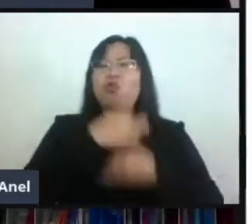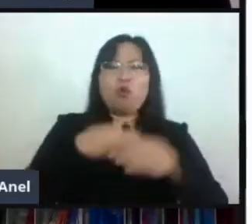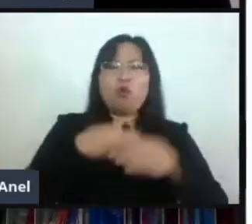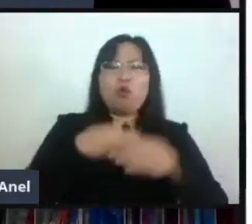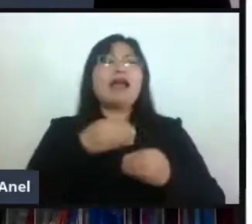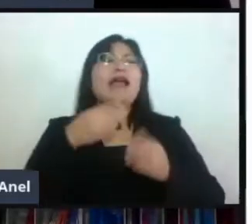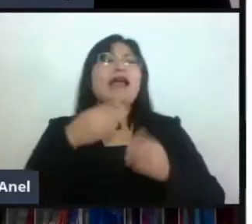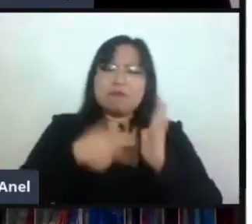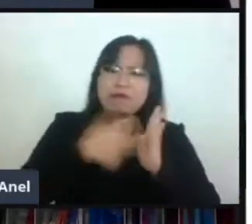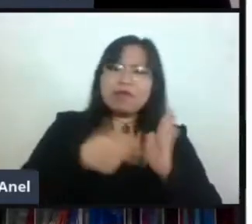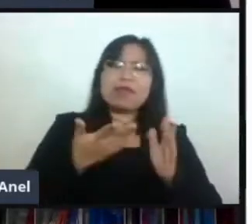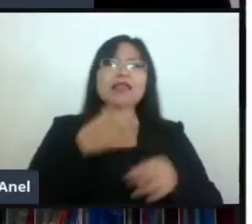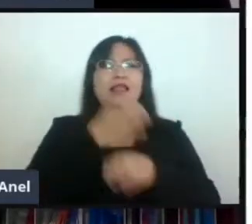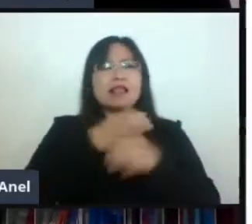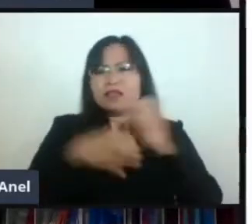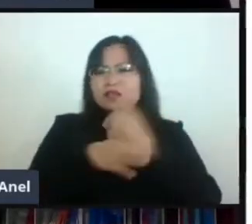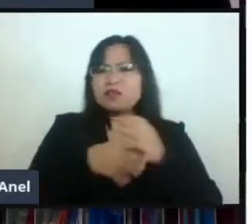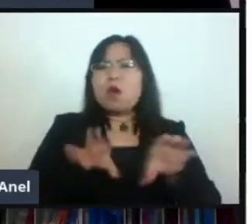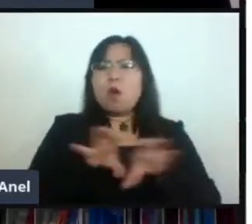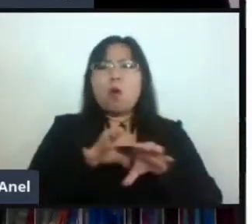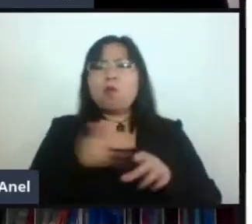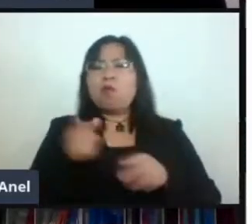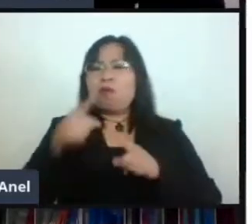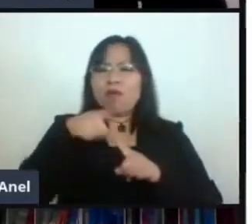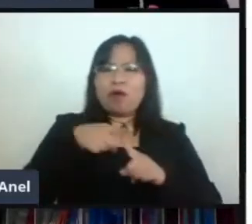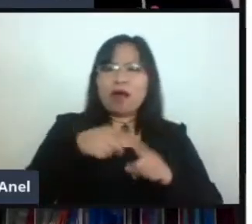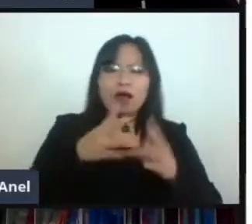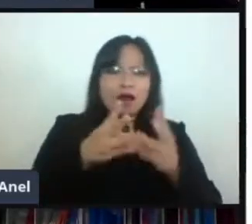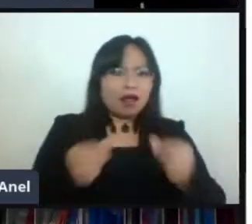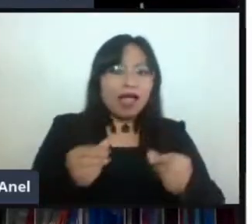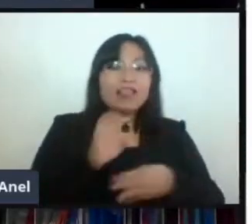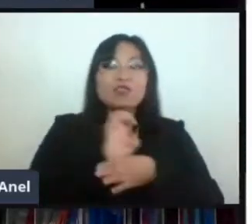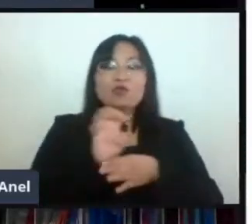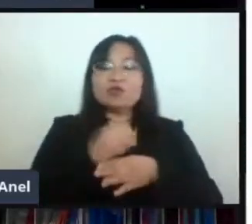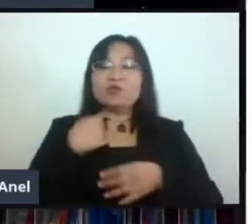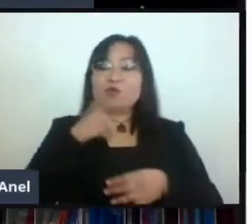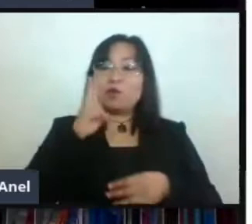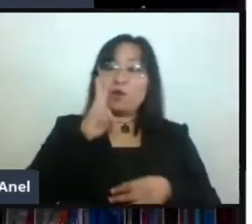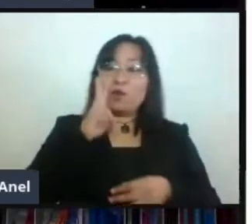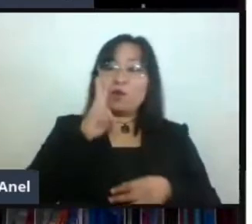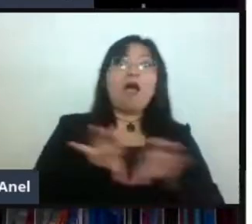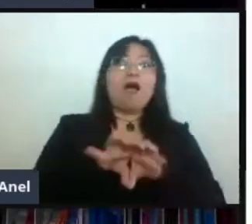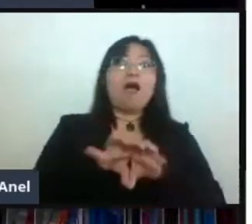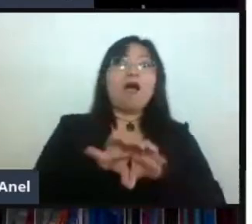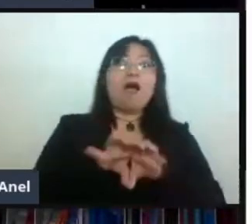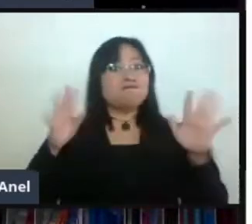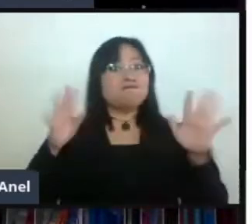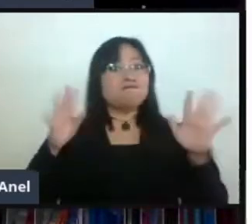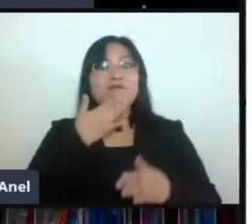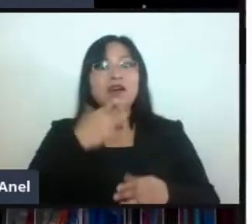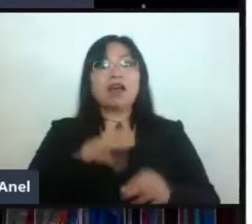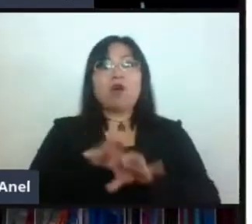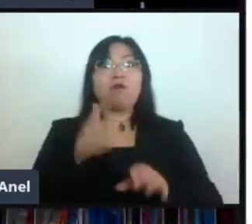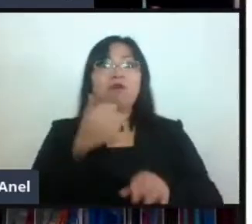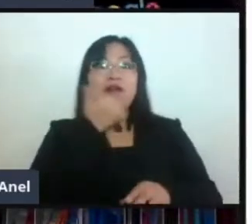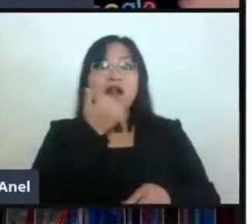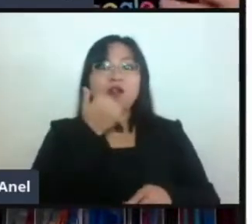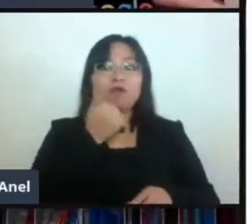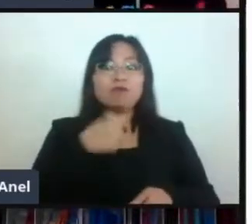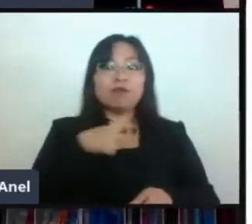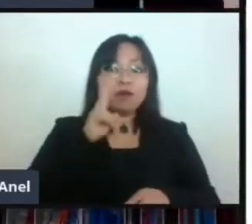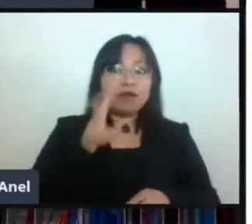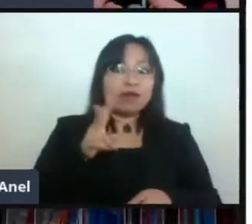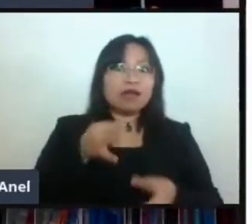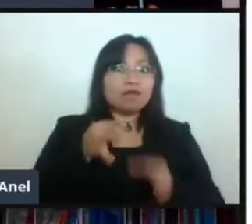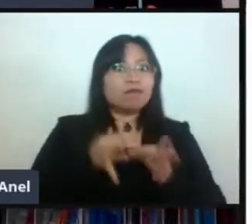que yo también me interesa, lo quiero revisar. Esa señal es muy importante para los alumnos. Y también justo